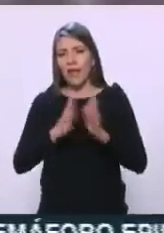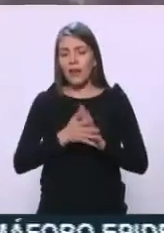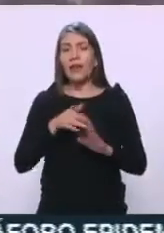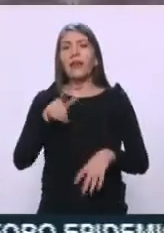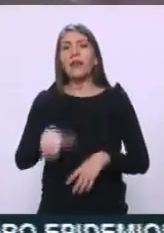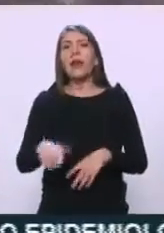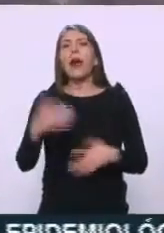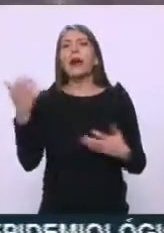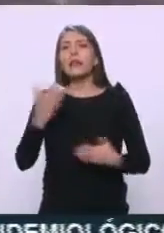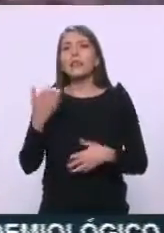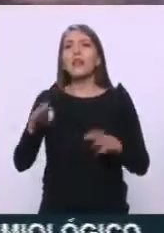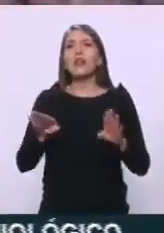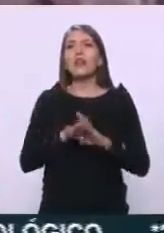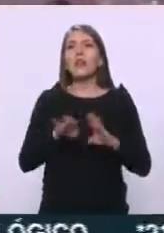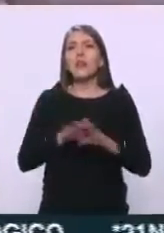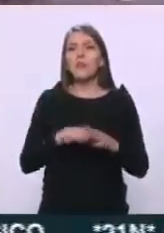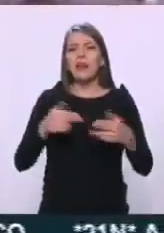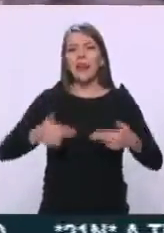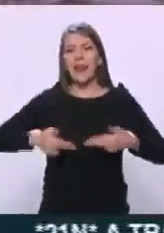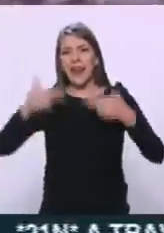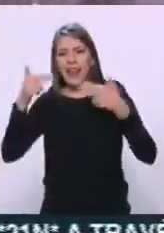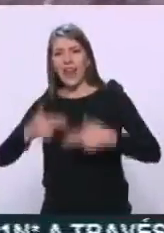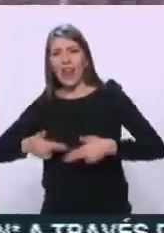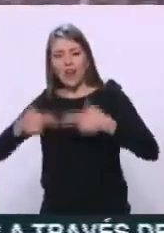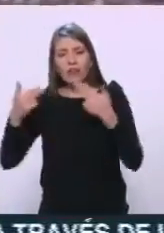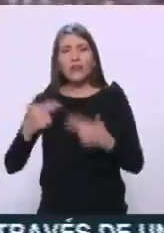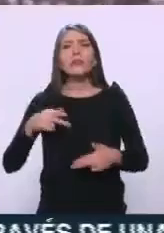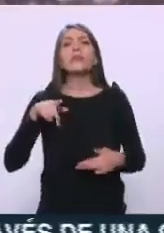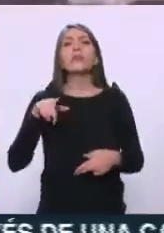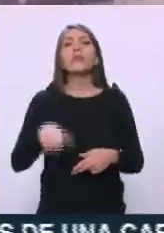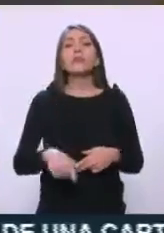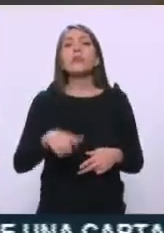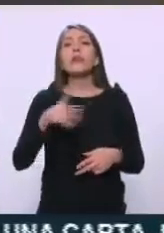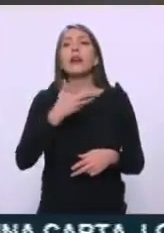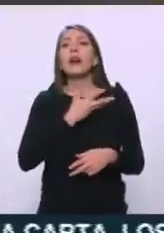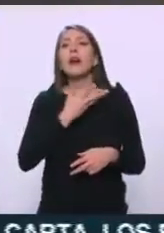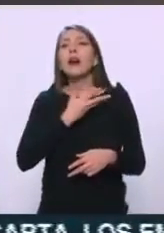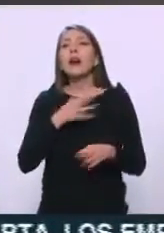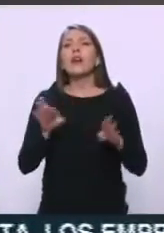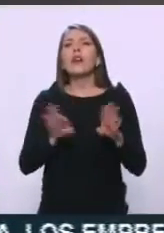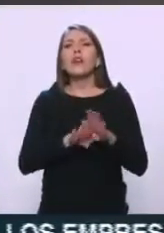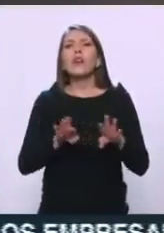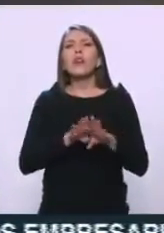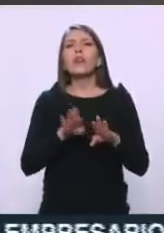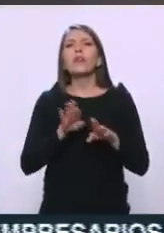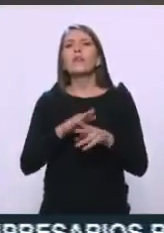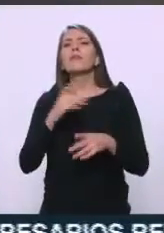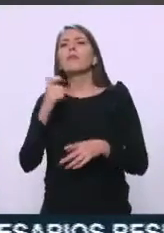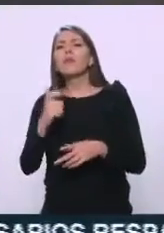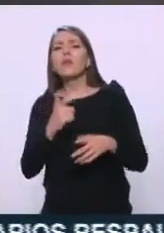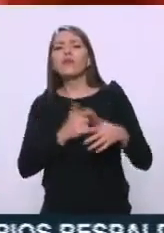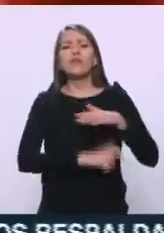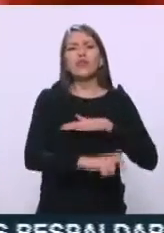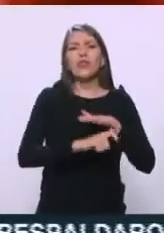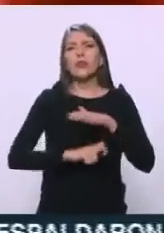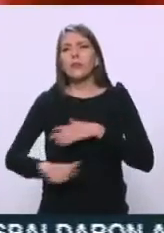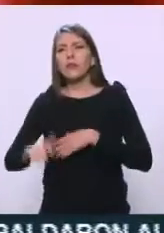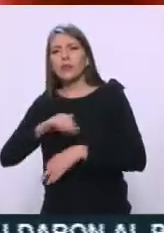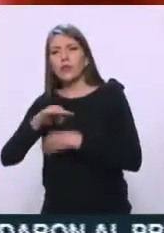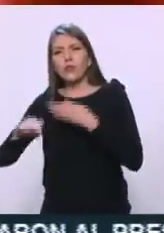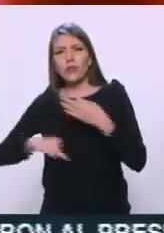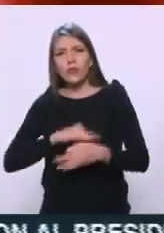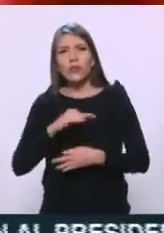grandes negocios. La ideología neoliberal puso precio a todo, redujo la acción del Estado a las leyes